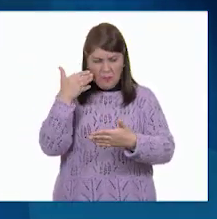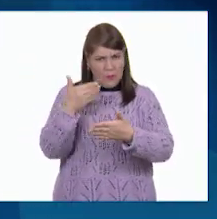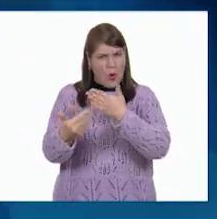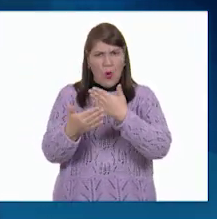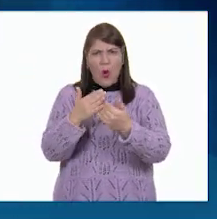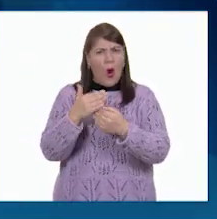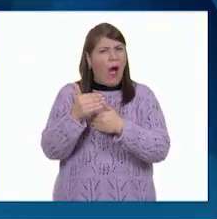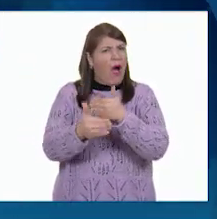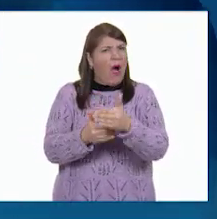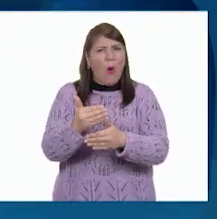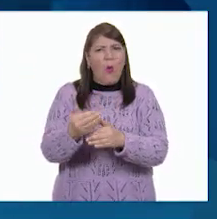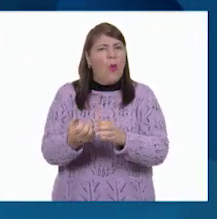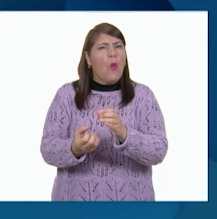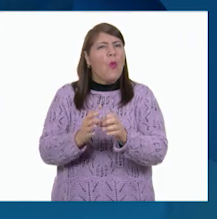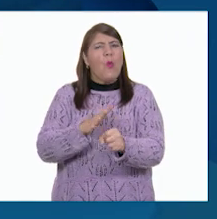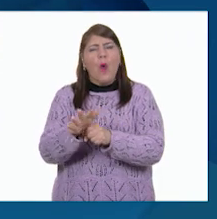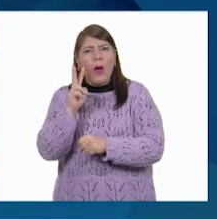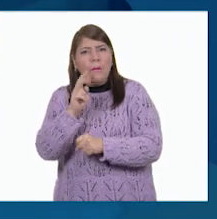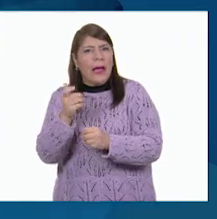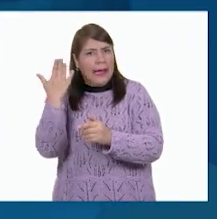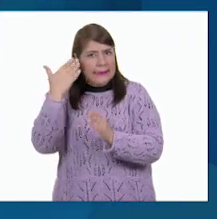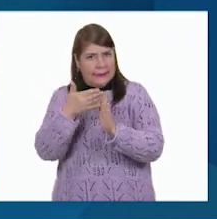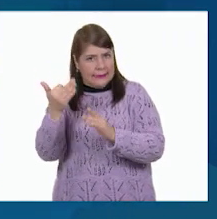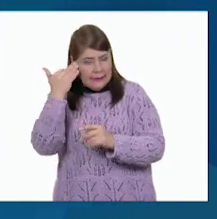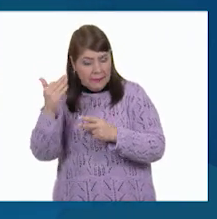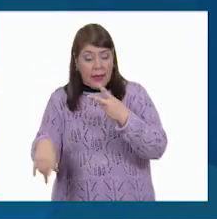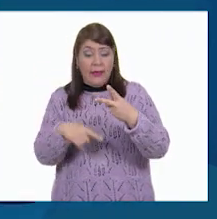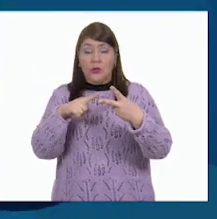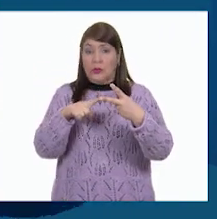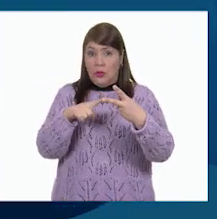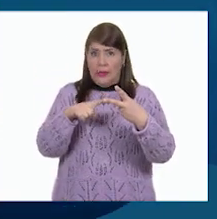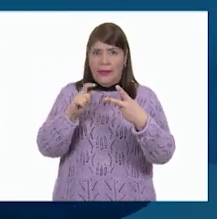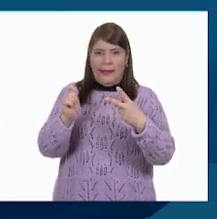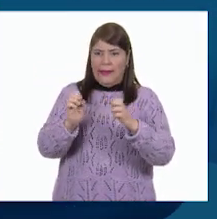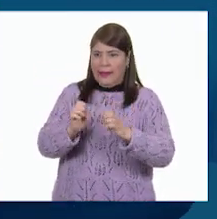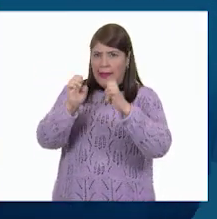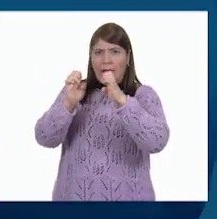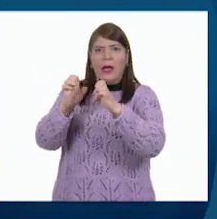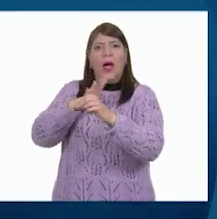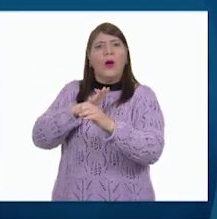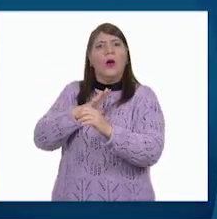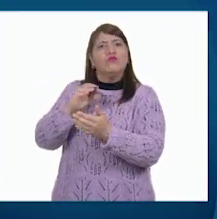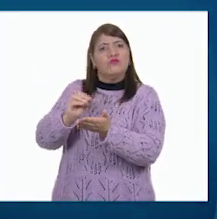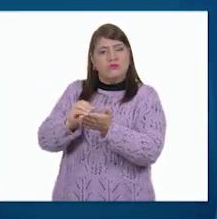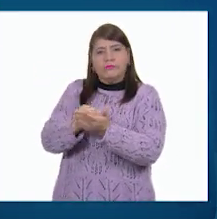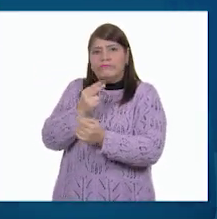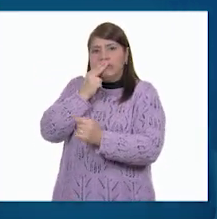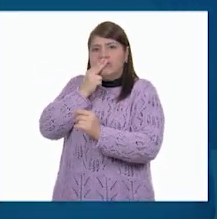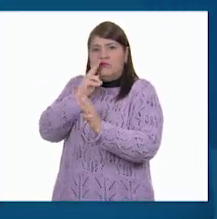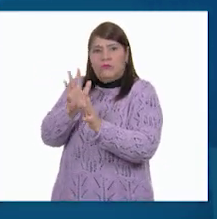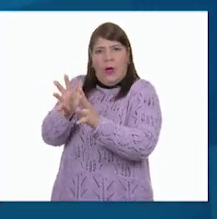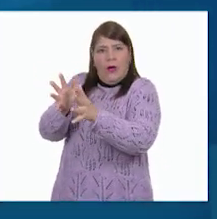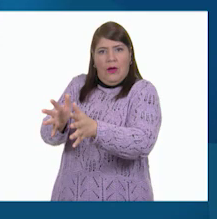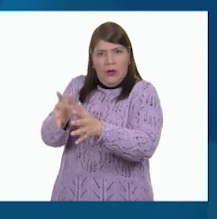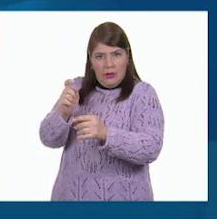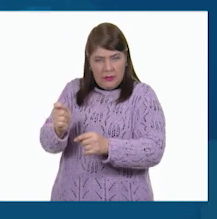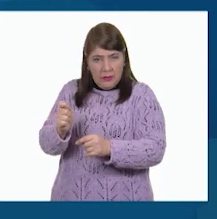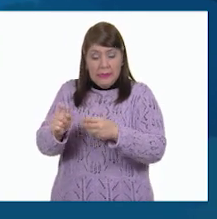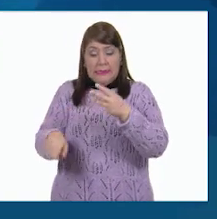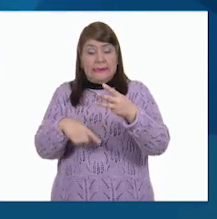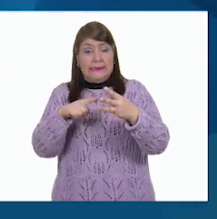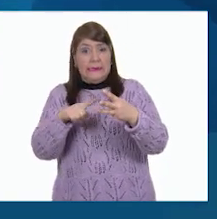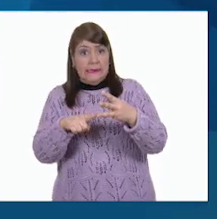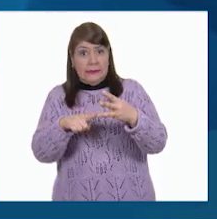época? Número 2. ¿Qué edificios se conservan en la actualidad? Número 3.